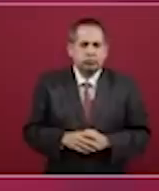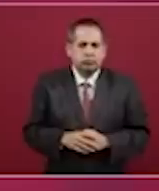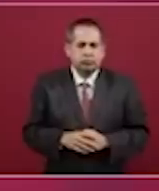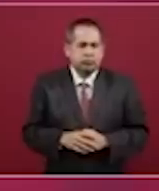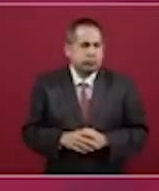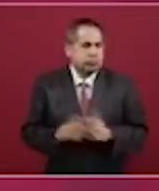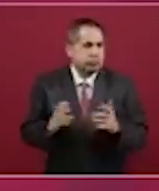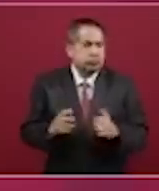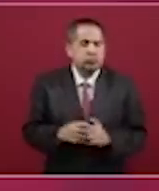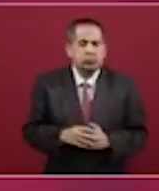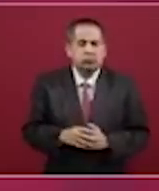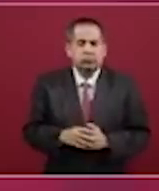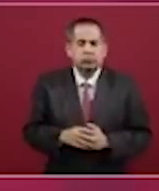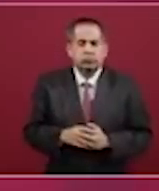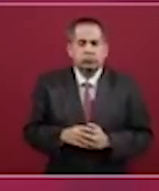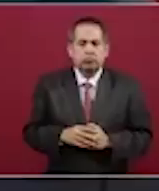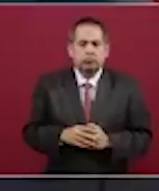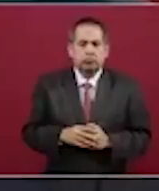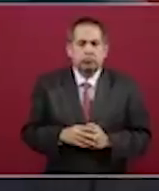sin